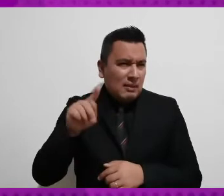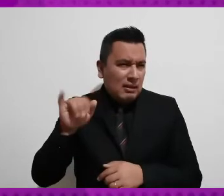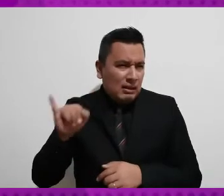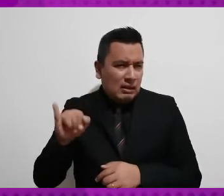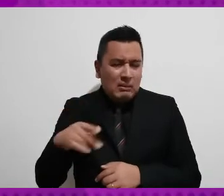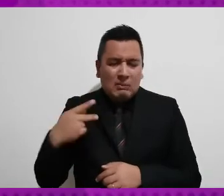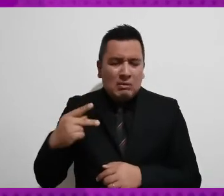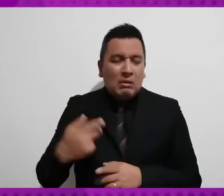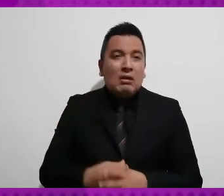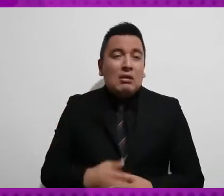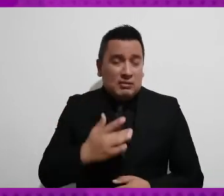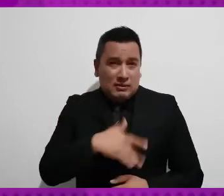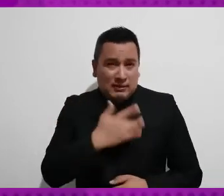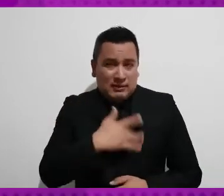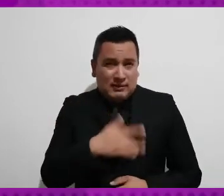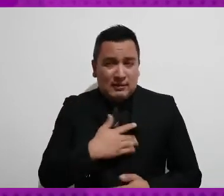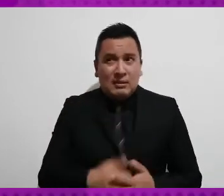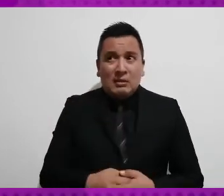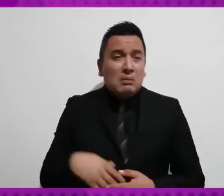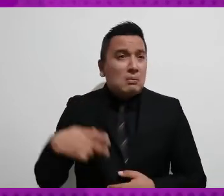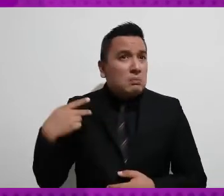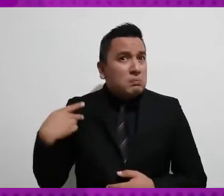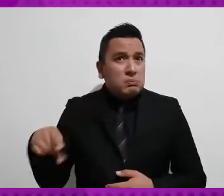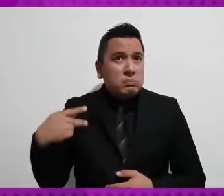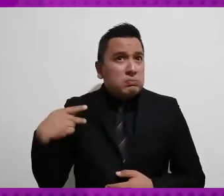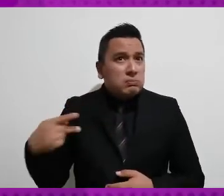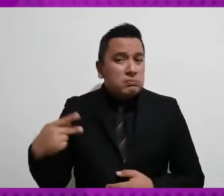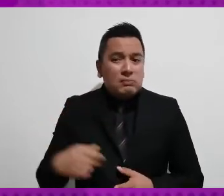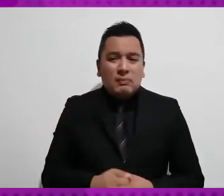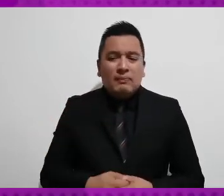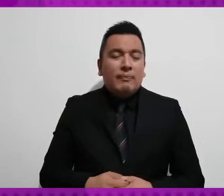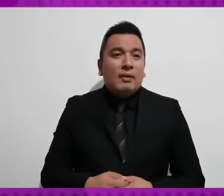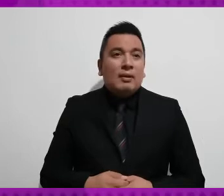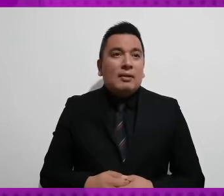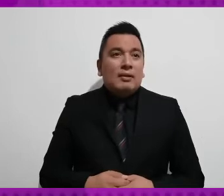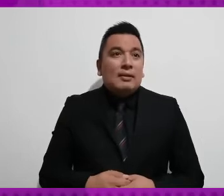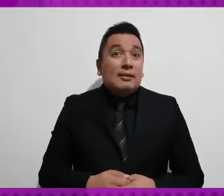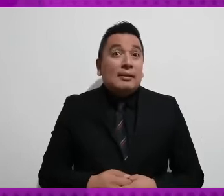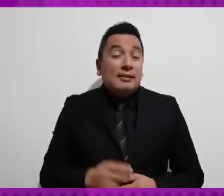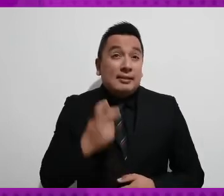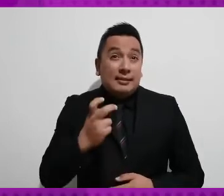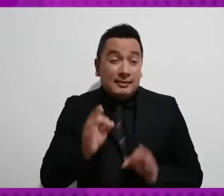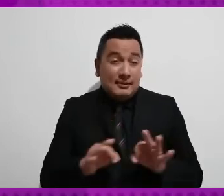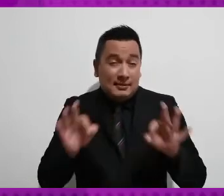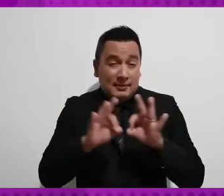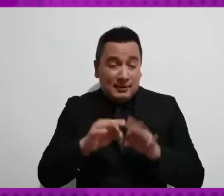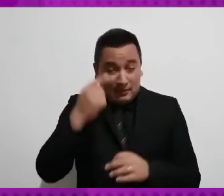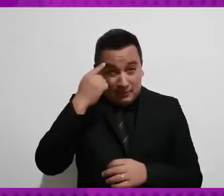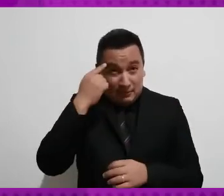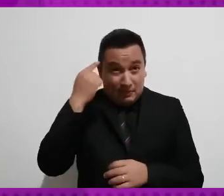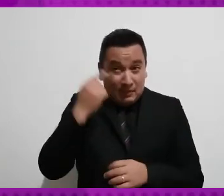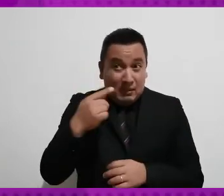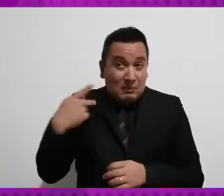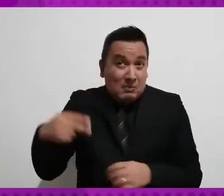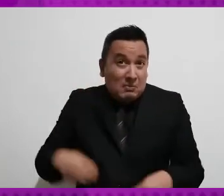y las expresiones de género son características que conforman un aspecto esencial en el desarrollo libre de